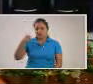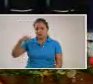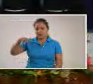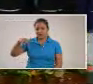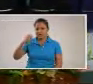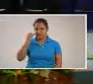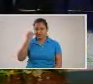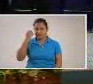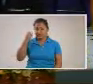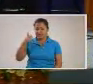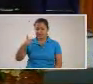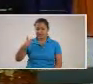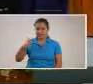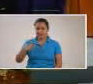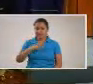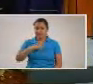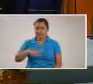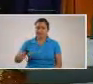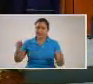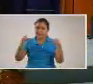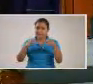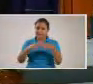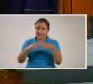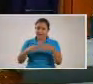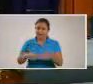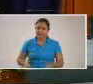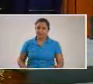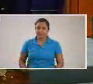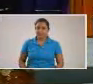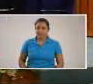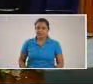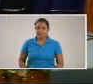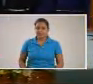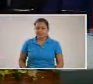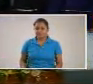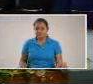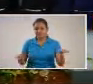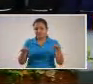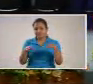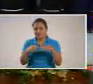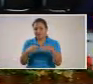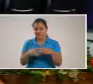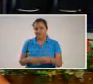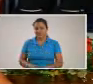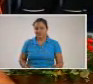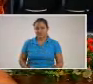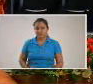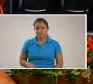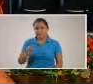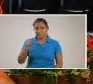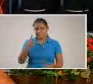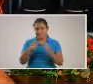Federación Rusa. El primer clavo reventó en Crimea. Entonces, por ejemplo,